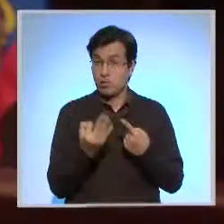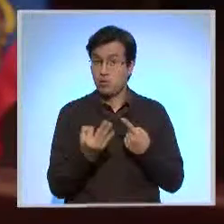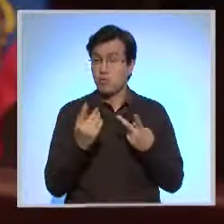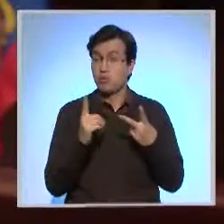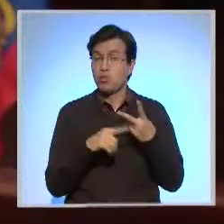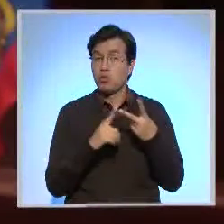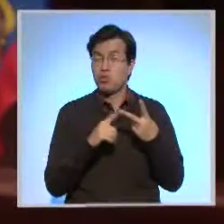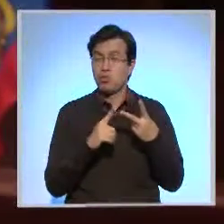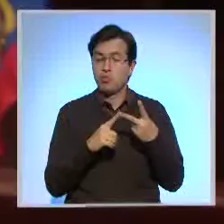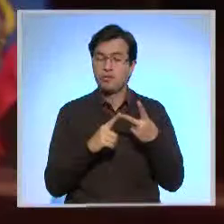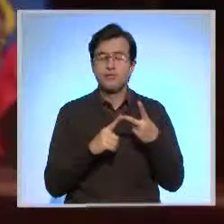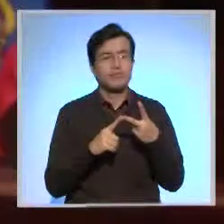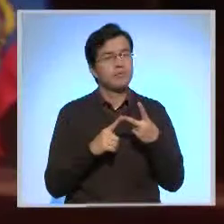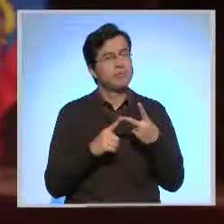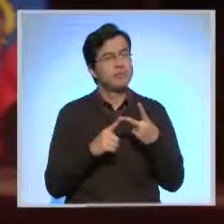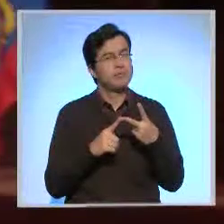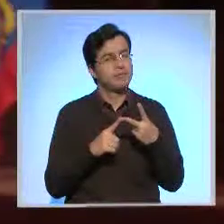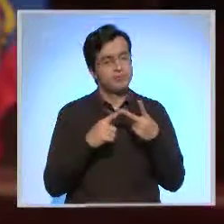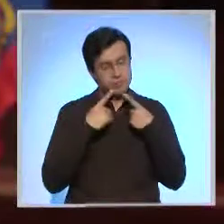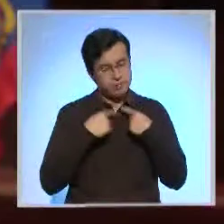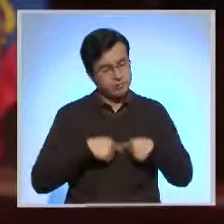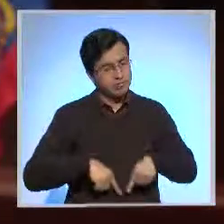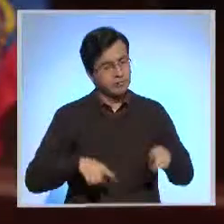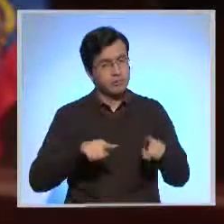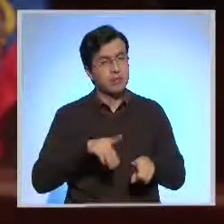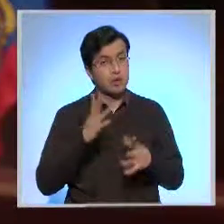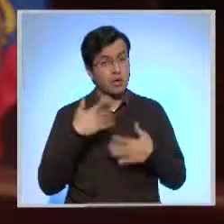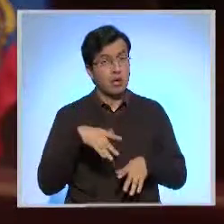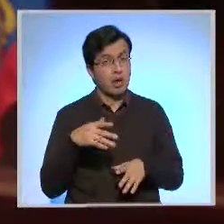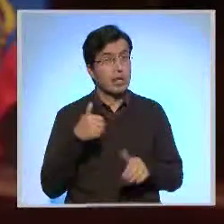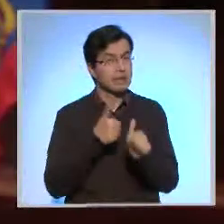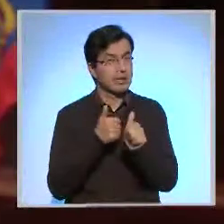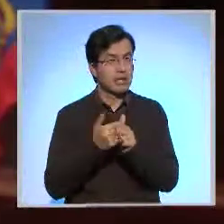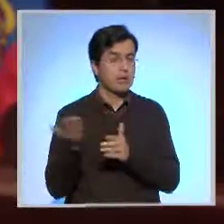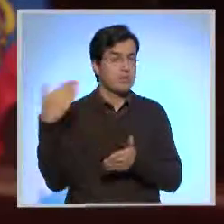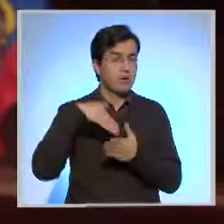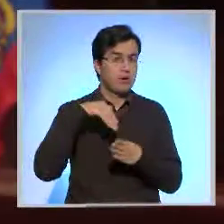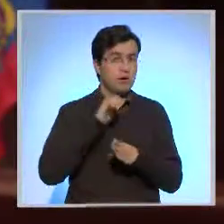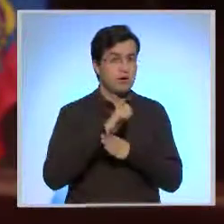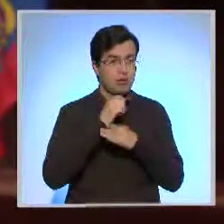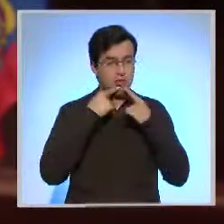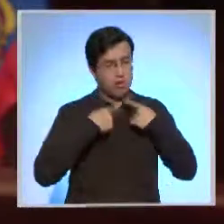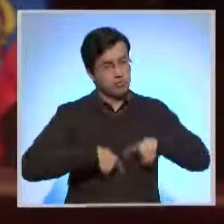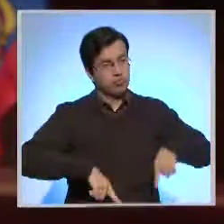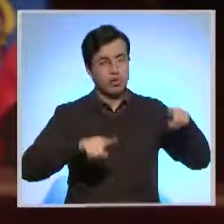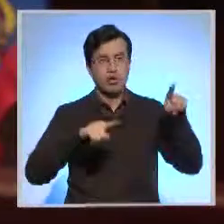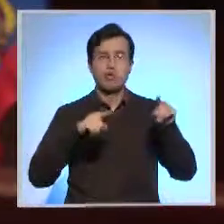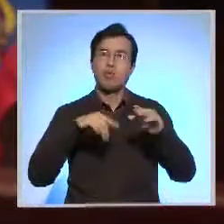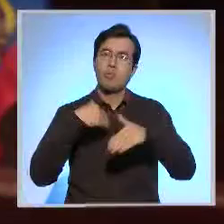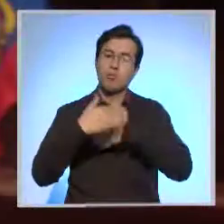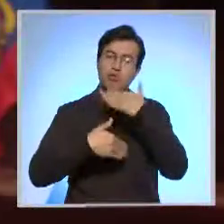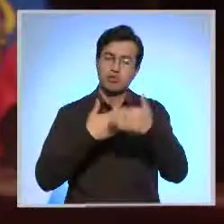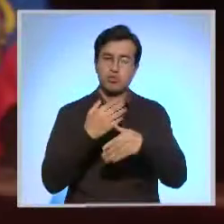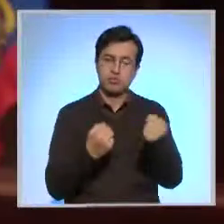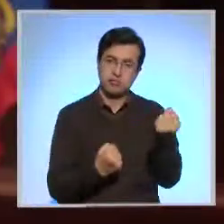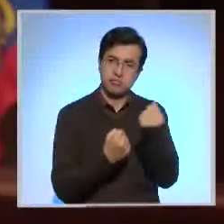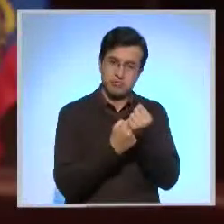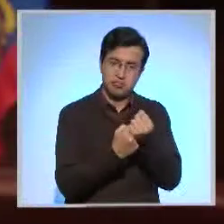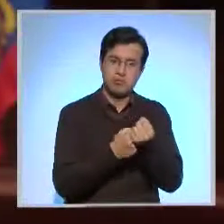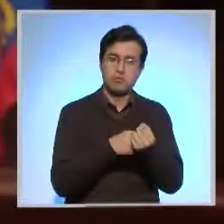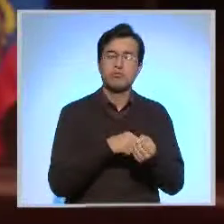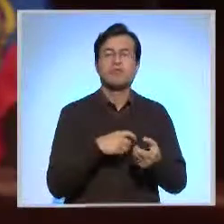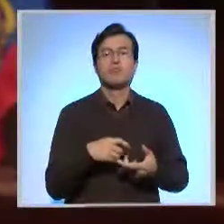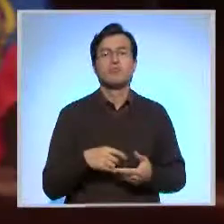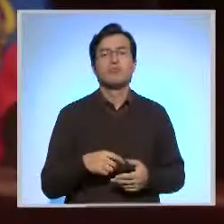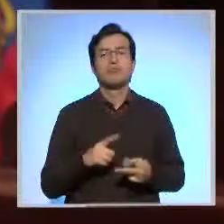salió una mención que pronto llegará a nuestro país es respaldando este proceso y lo segundo efectivamente